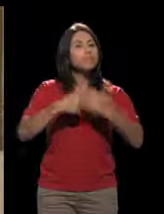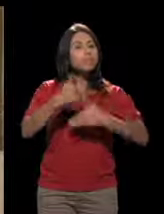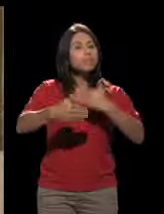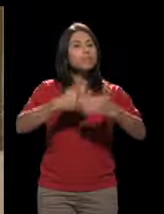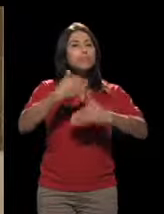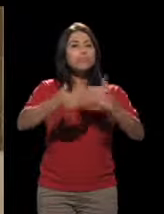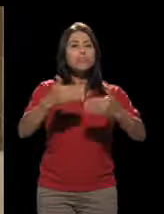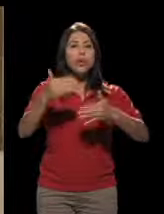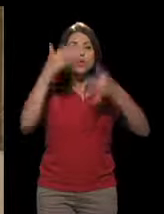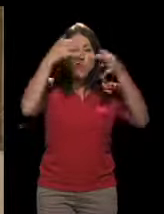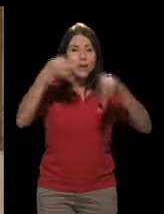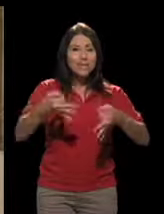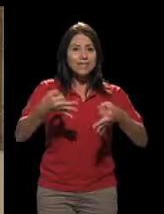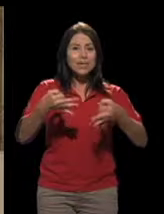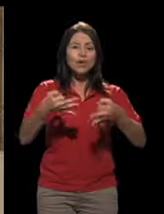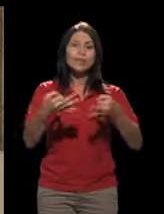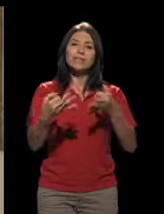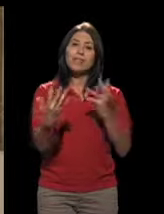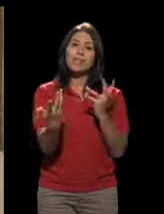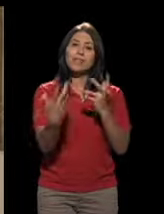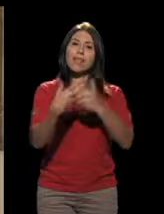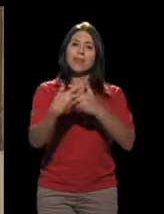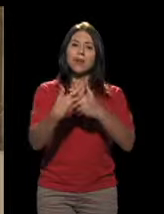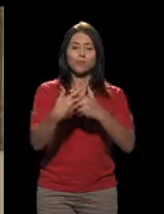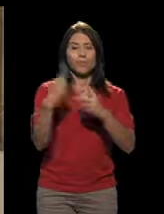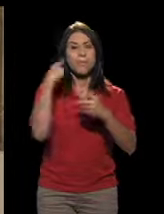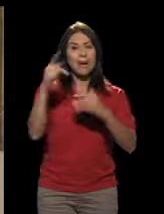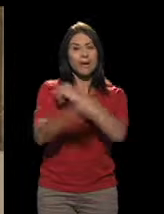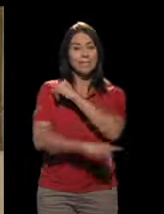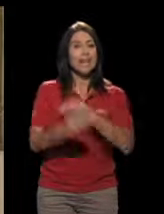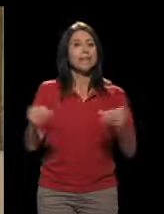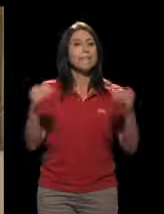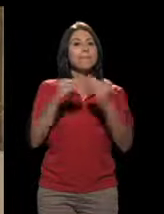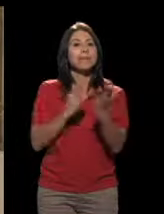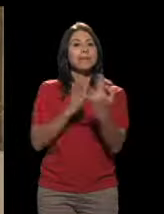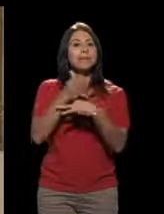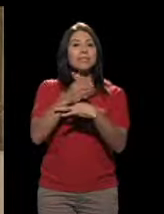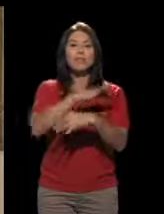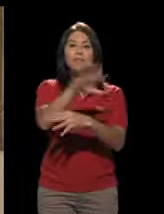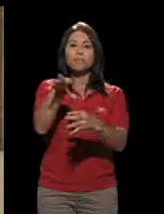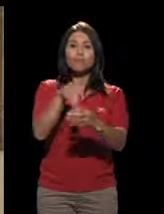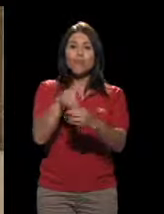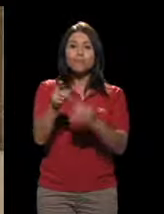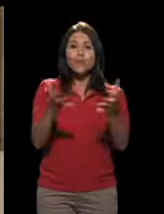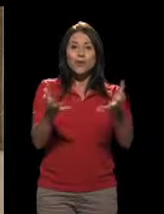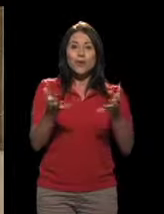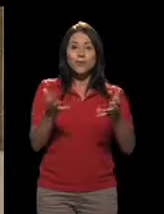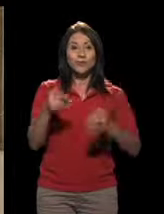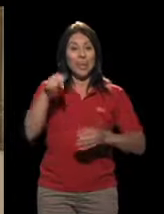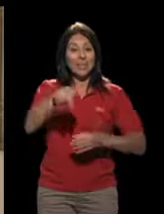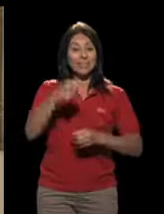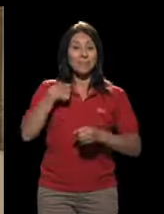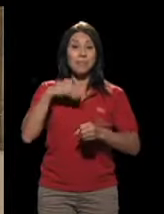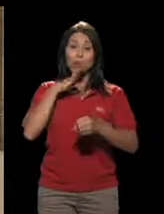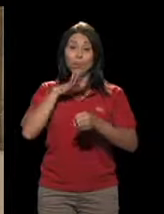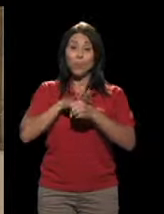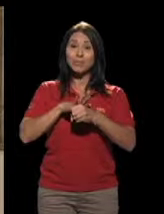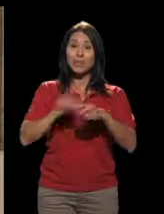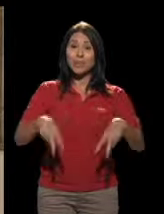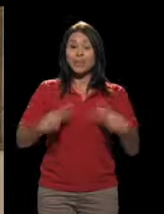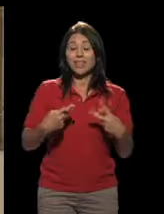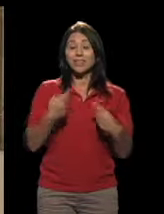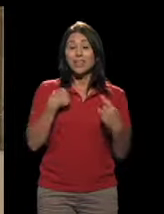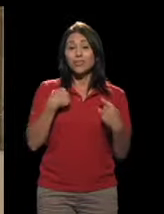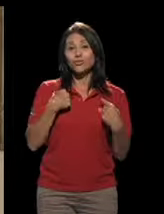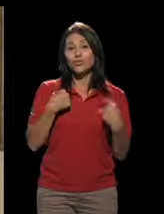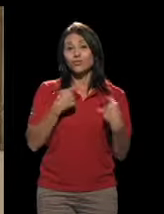tomando decisiones acorde a lo planteado y hacer un país mucho más accesible. Eso es lo que queremos. Ese ha sido mi compromiso de vida y por supuesto